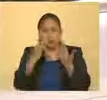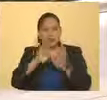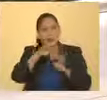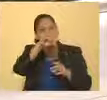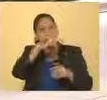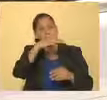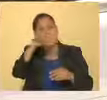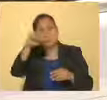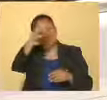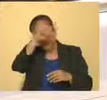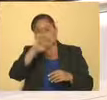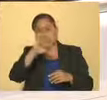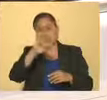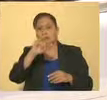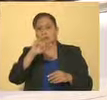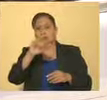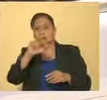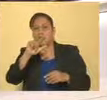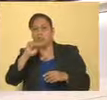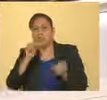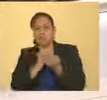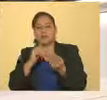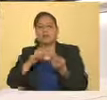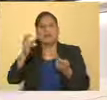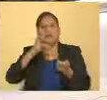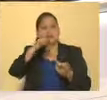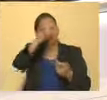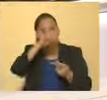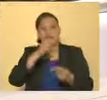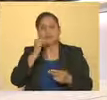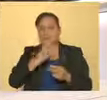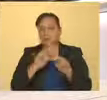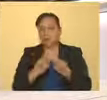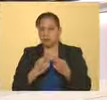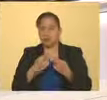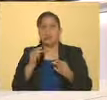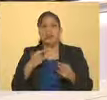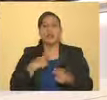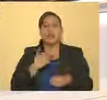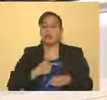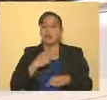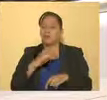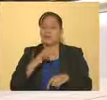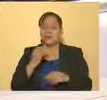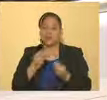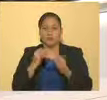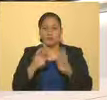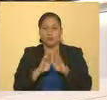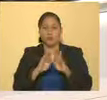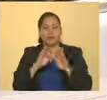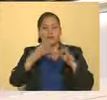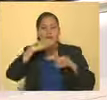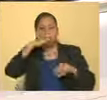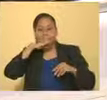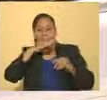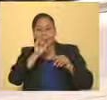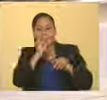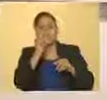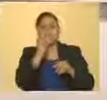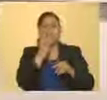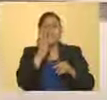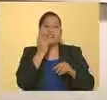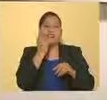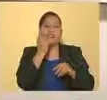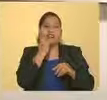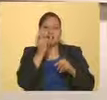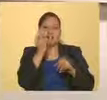de Milpa Alta. Eso, está buenísimo. Y en Xochimilco, que ahí tenemos. A mí, ¿sabes cuál me gusta mucho? El cacahuacintle. El del grano, grano claro. gordito. Es delicioso. Y así,